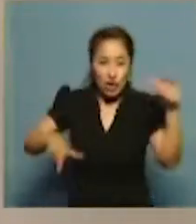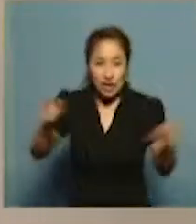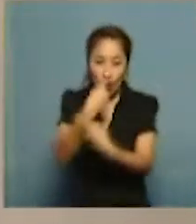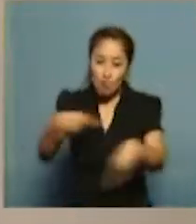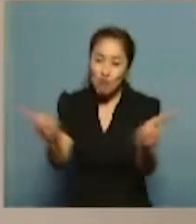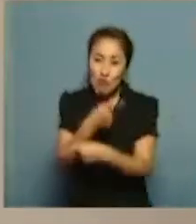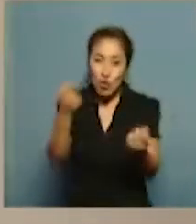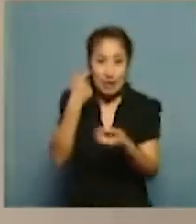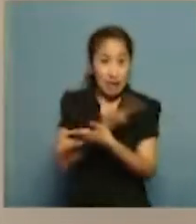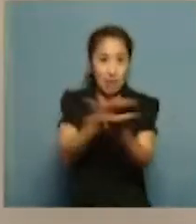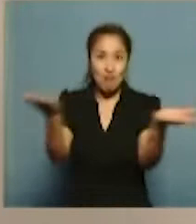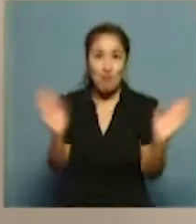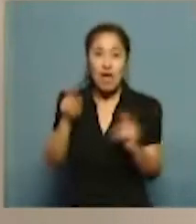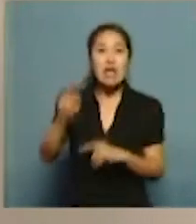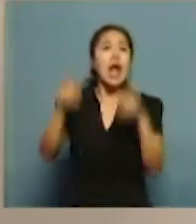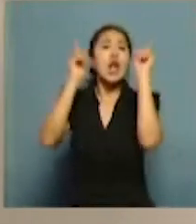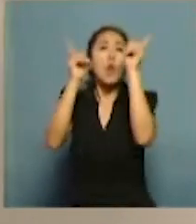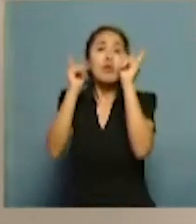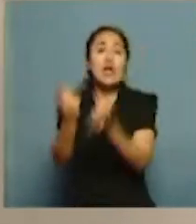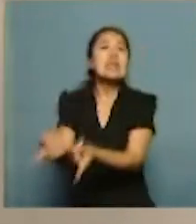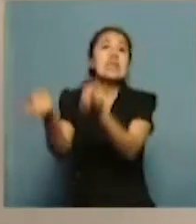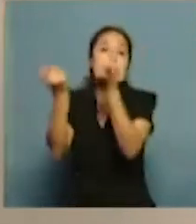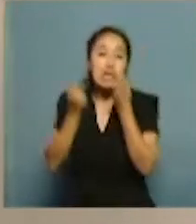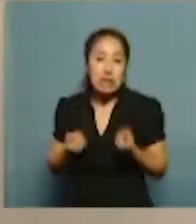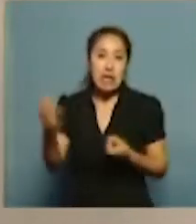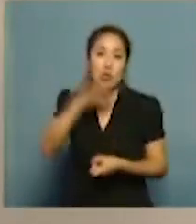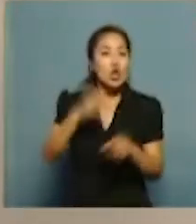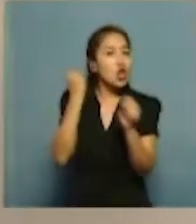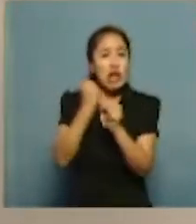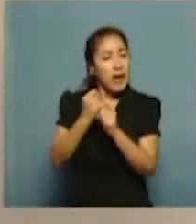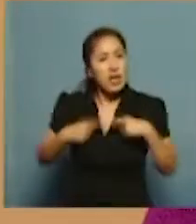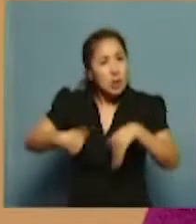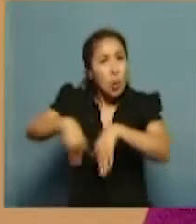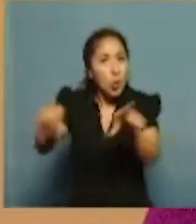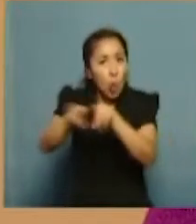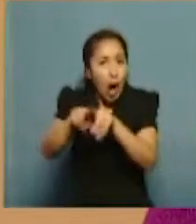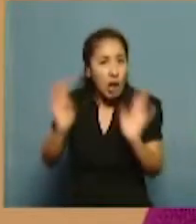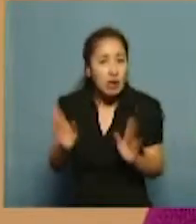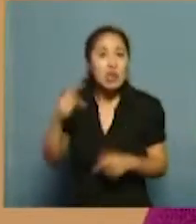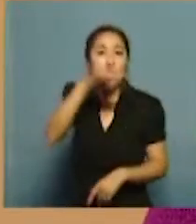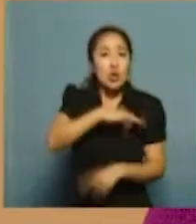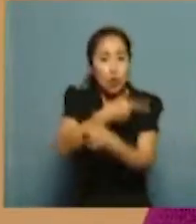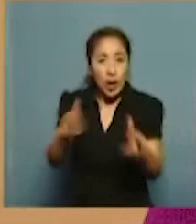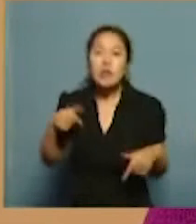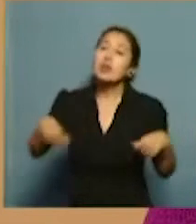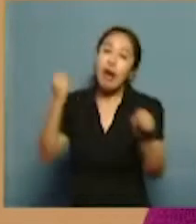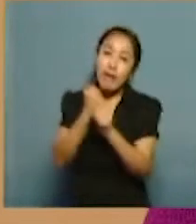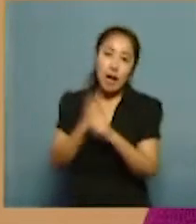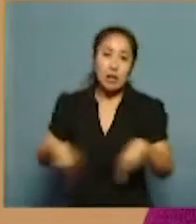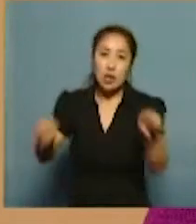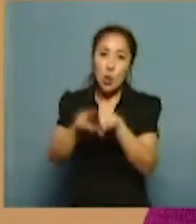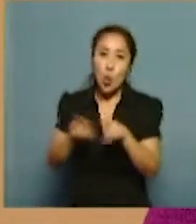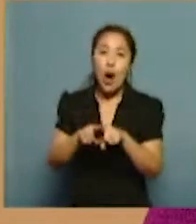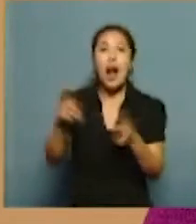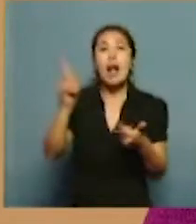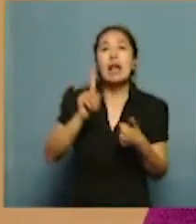fundamentalmente los docentes entonces es necesario ellos siguen trabajando igual ellos siguen trabajando igual y van a ver